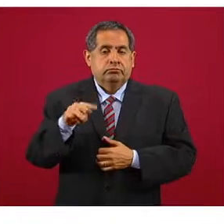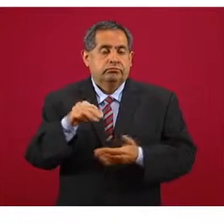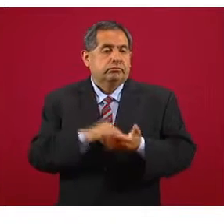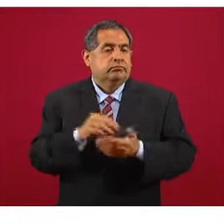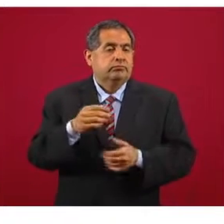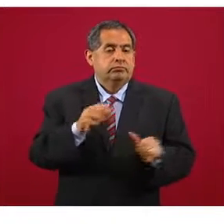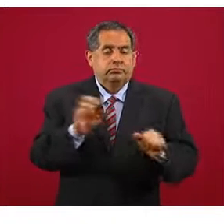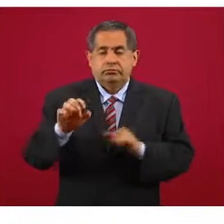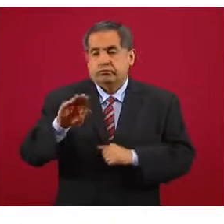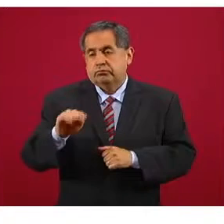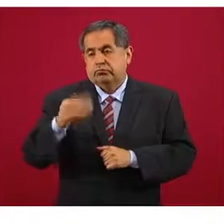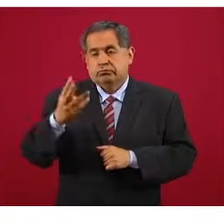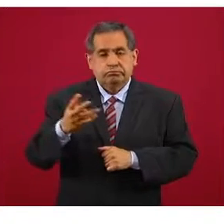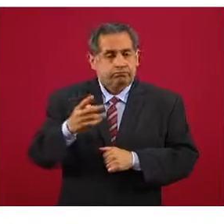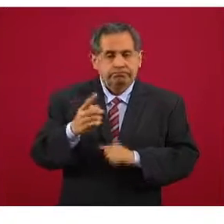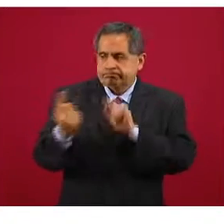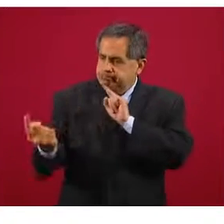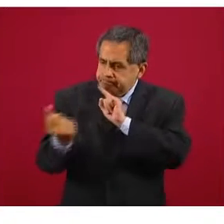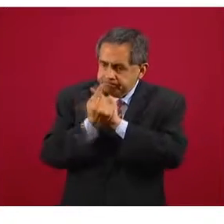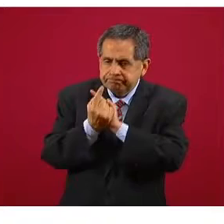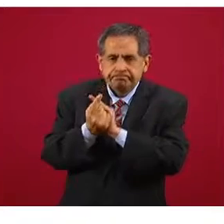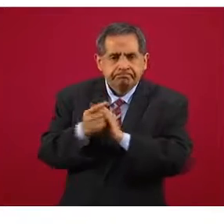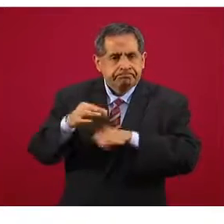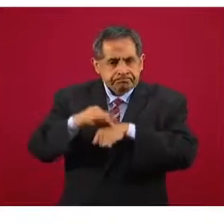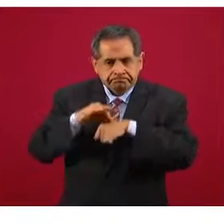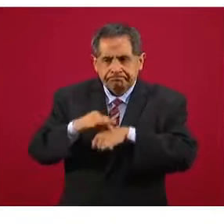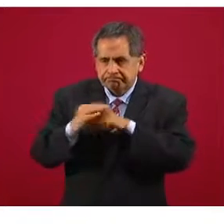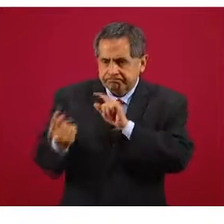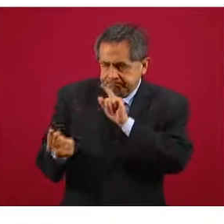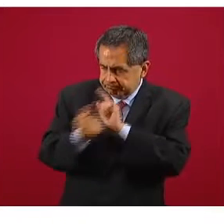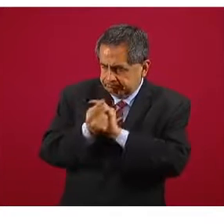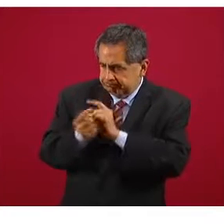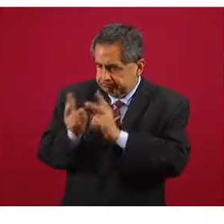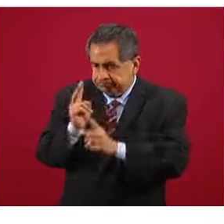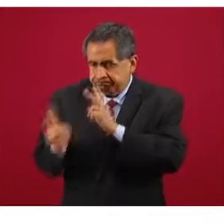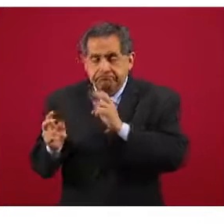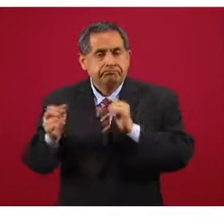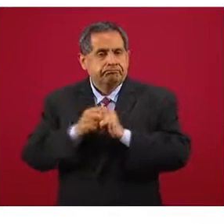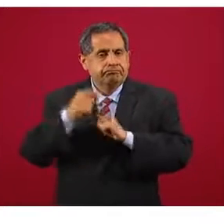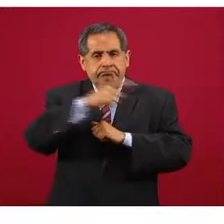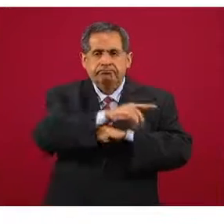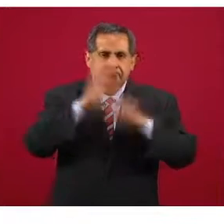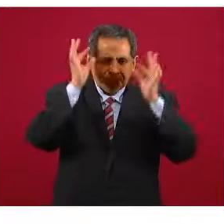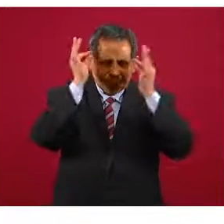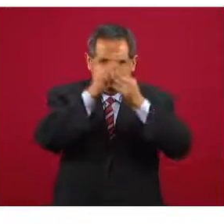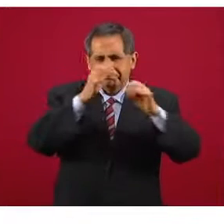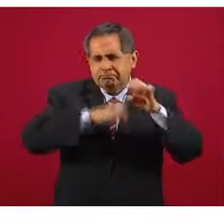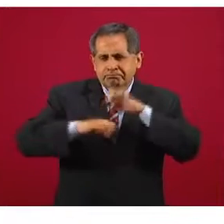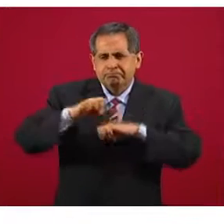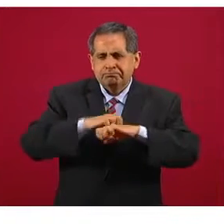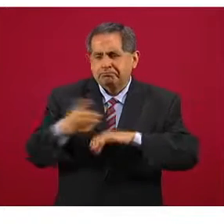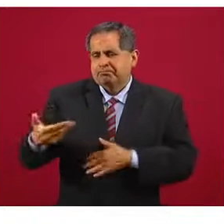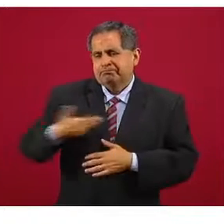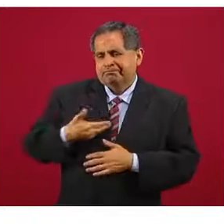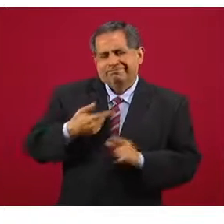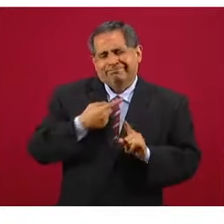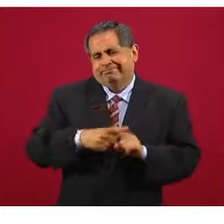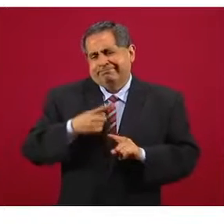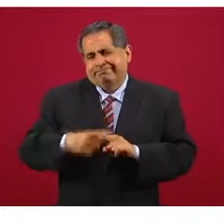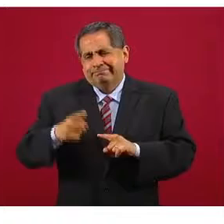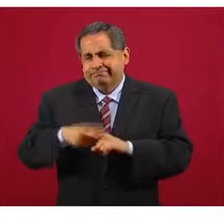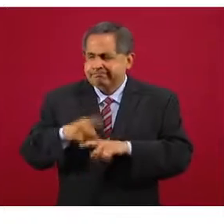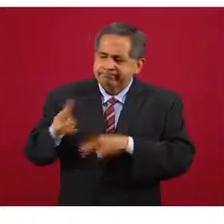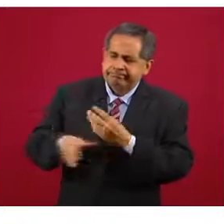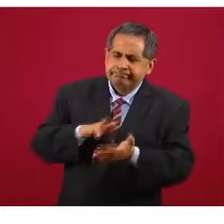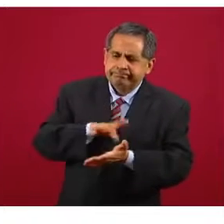463.694 de forma directa, que son las que nos han pedido vía los consulados, todo tipo de, o muy distintos tipos de